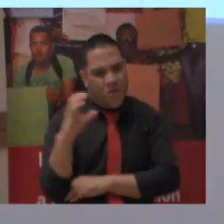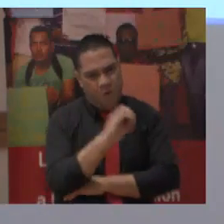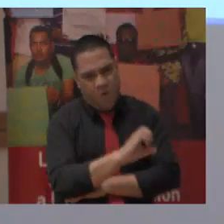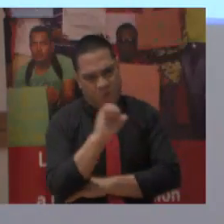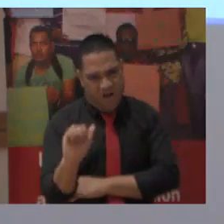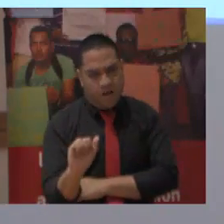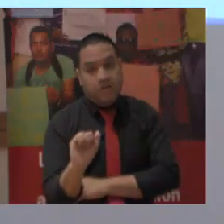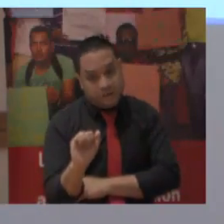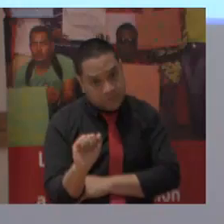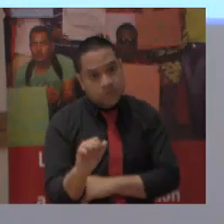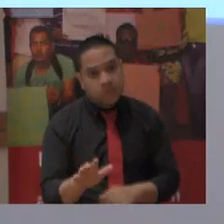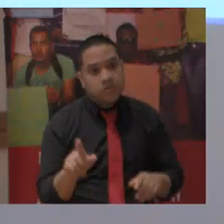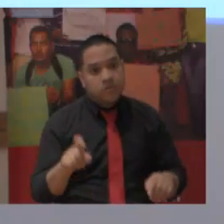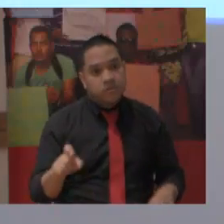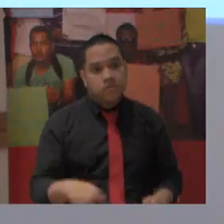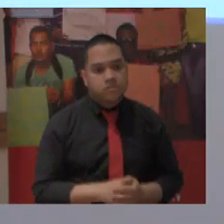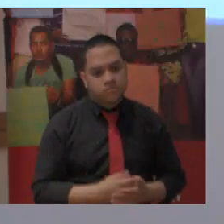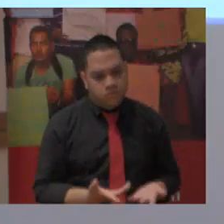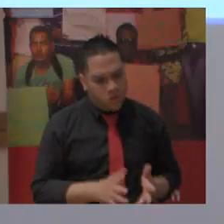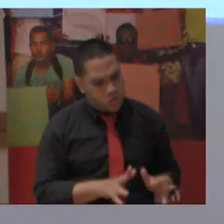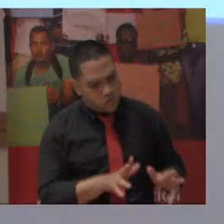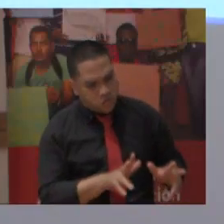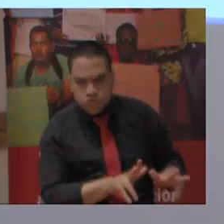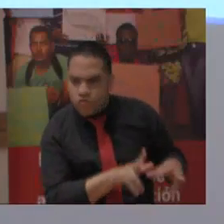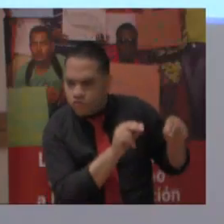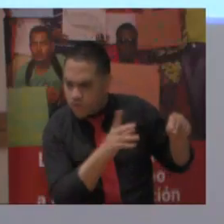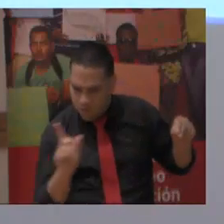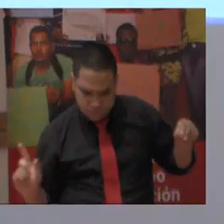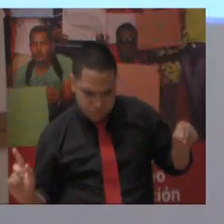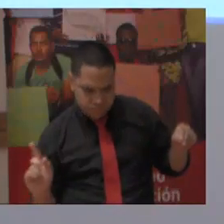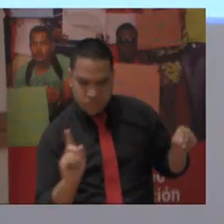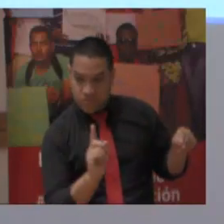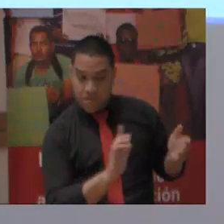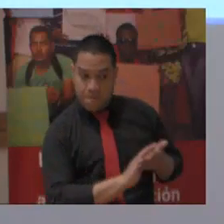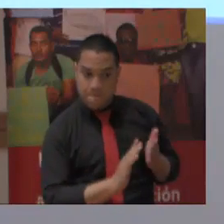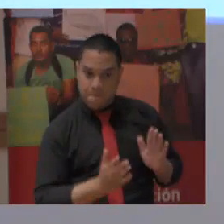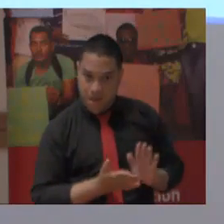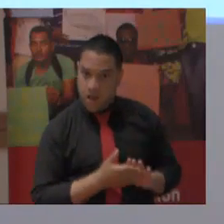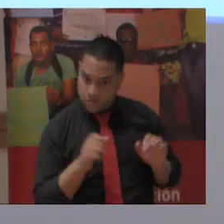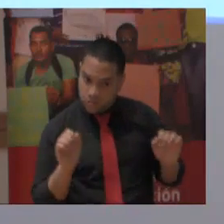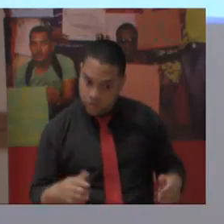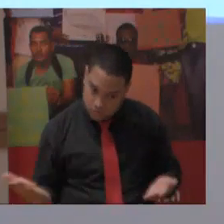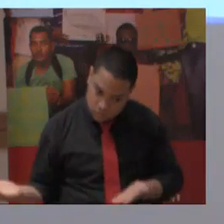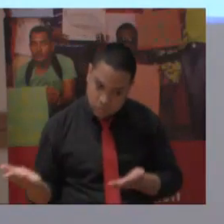colombianas para que puedan volver a la sociedad, porque así es que vamos a construir la paz.